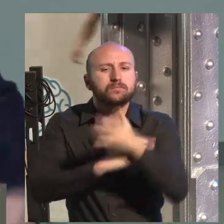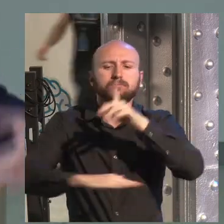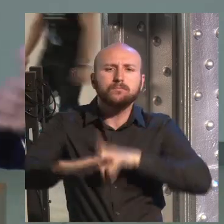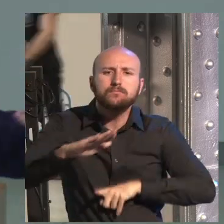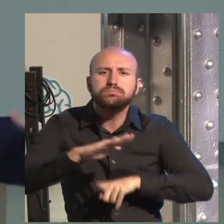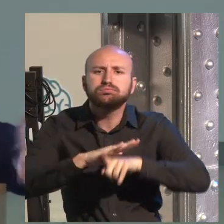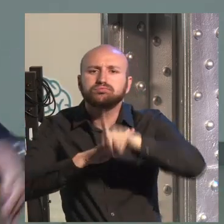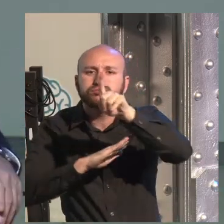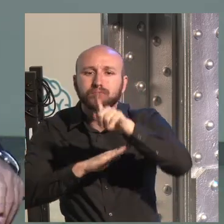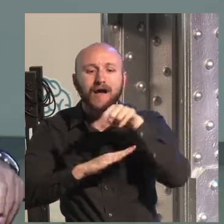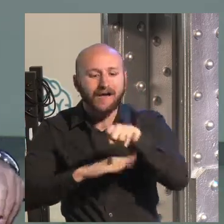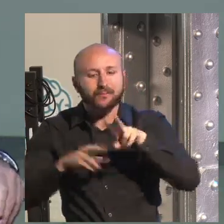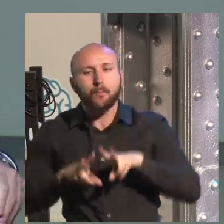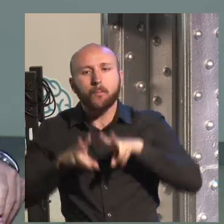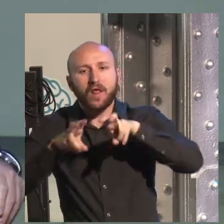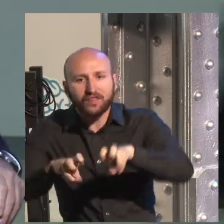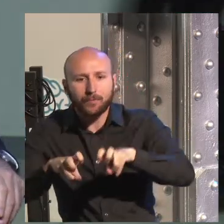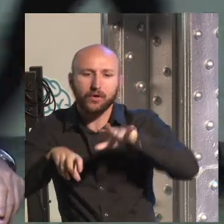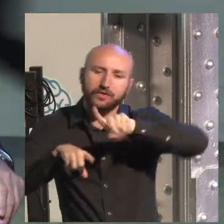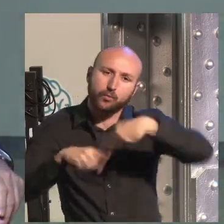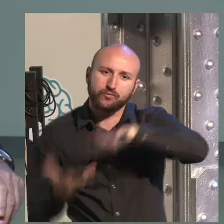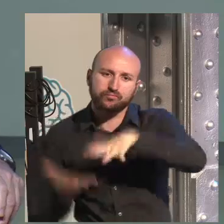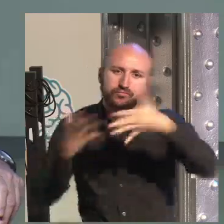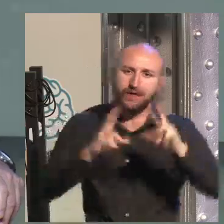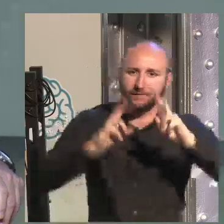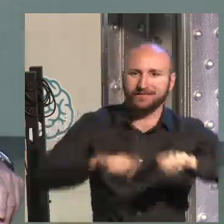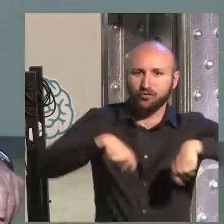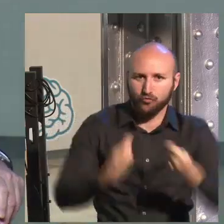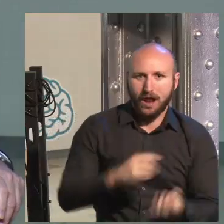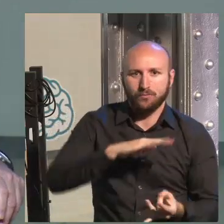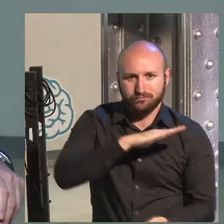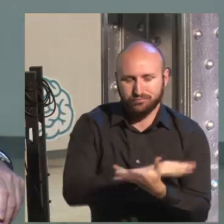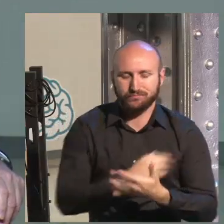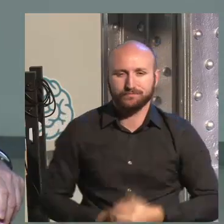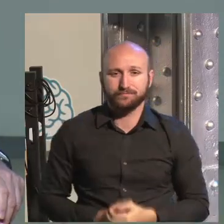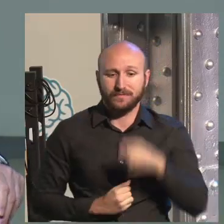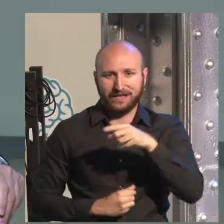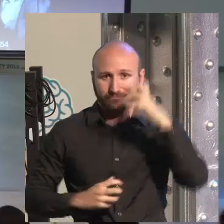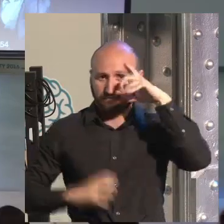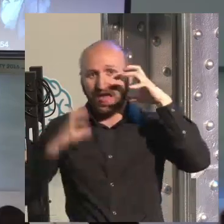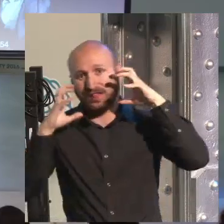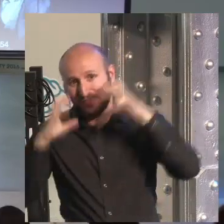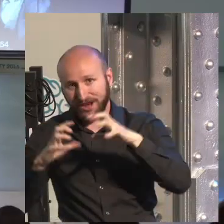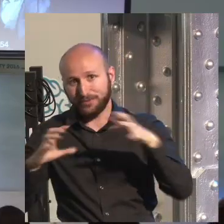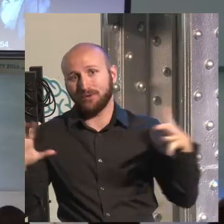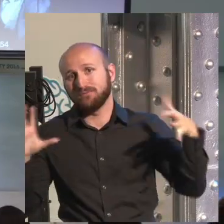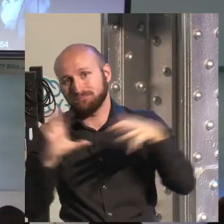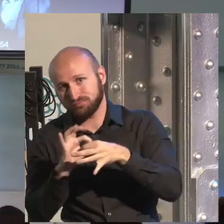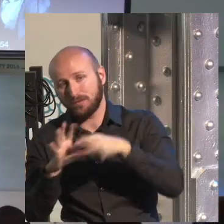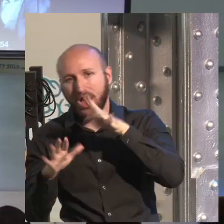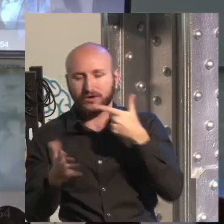que es el principio de la selección natural. Bueno, y eso que tiene que ver con el cerebro, pues es lo que vamos a ver a